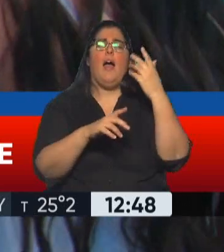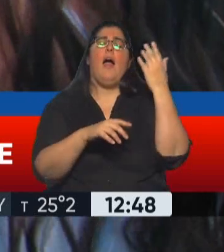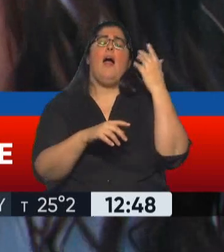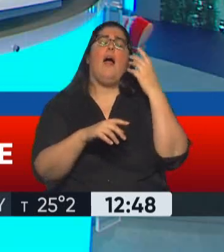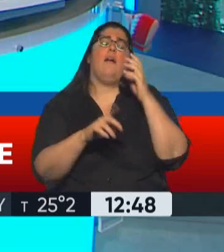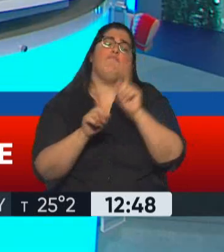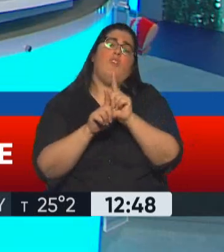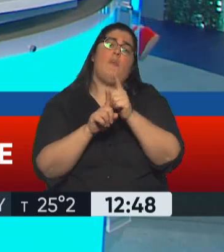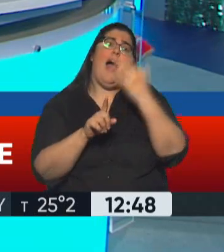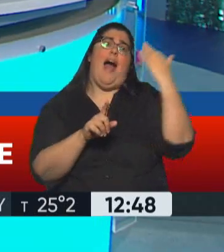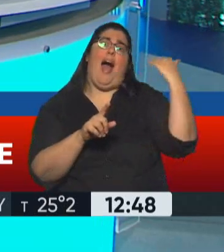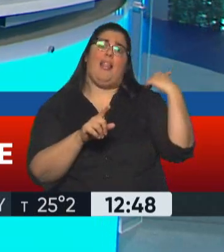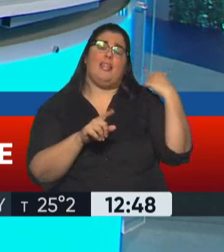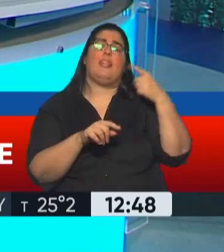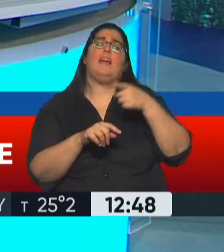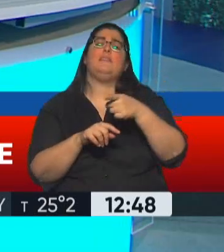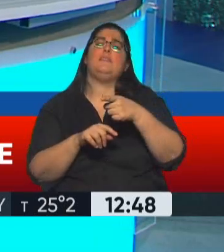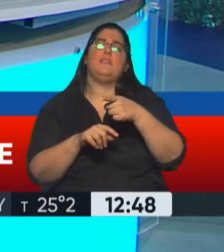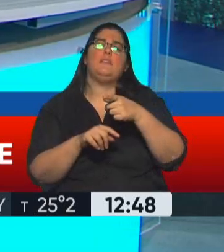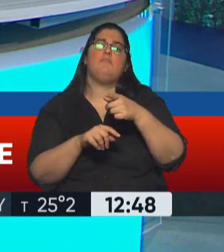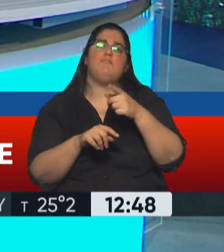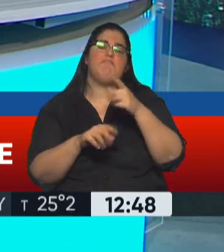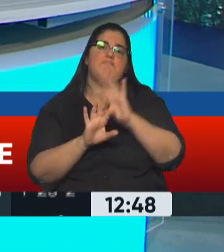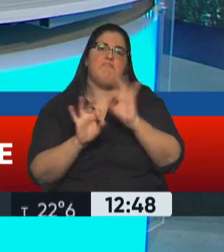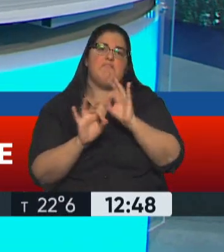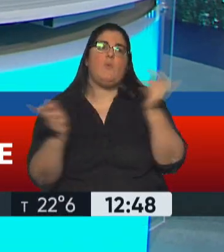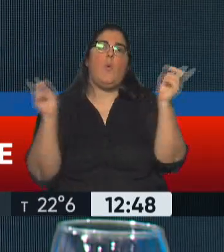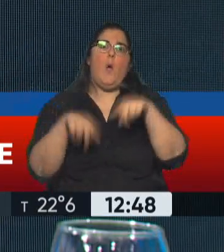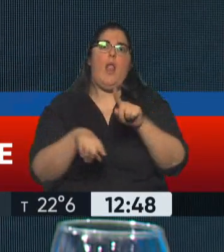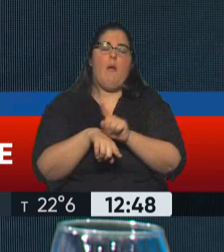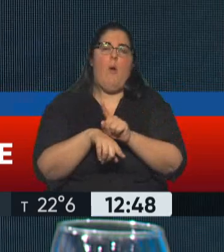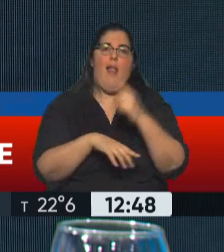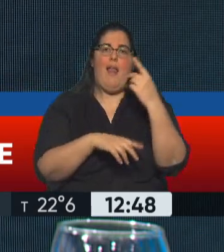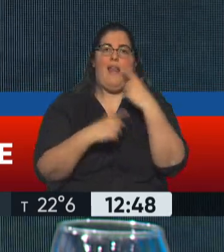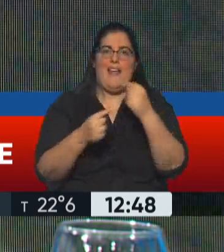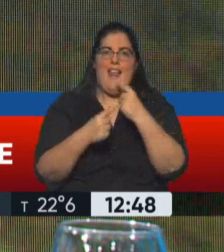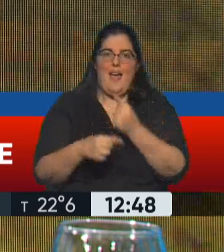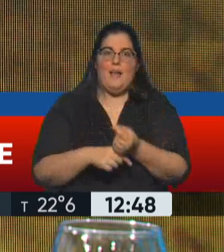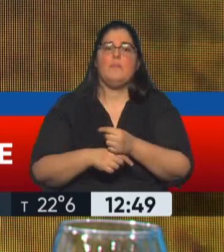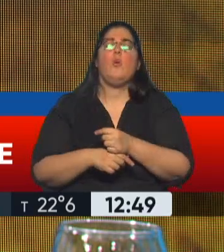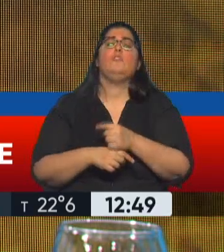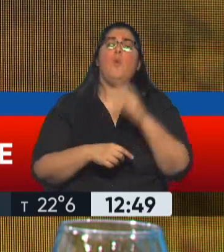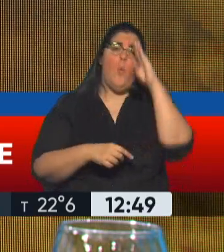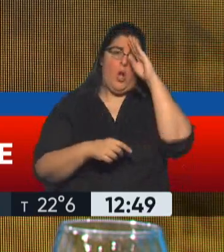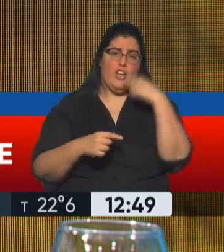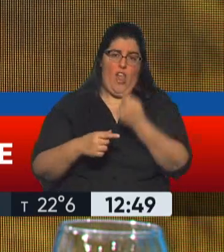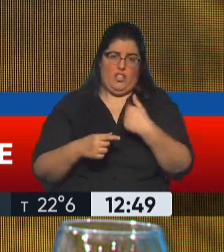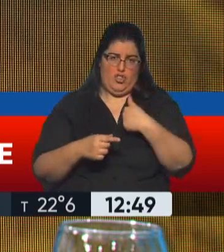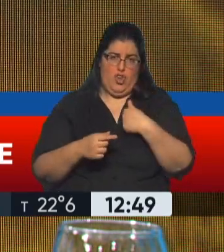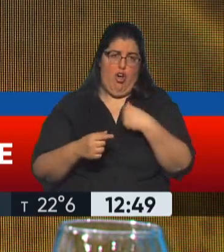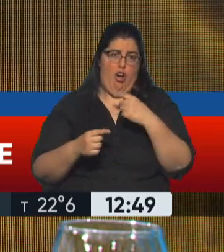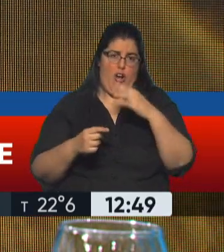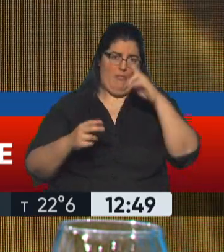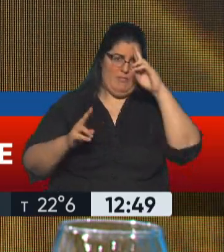unos años, recupera su centralidad. Fijémonos que también Bolsonaro, más elípticamente, pero dice: yo soy un presidente que respeta la